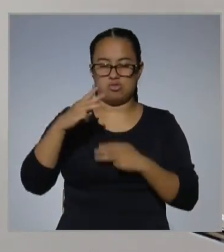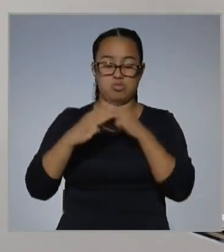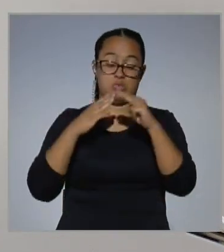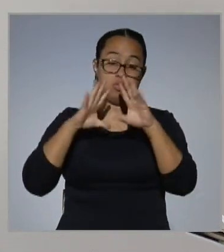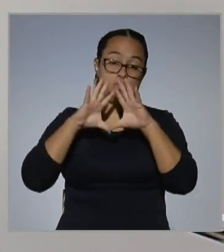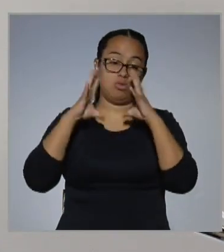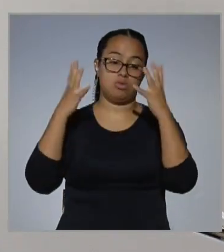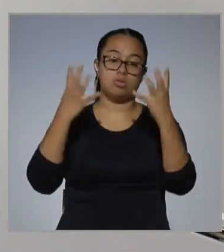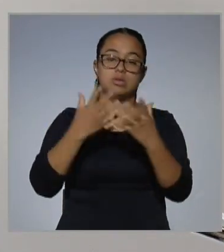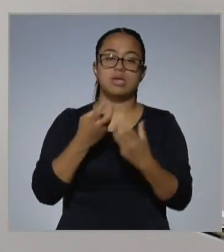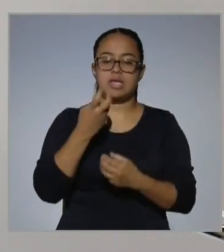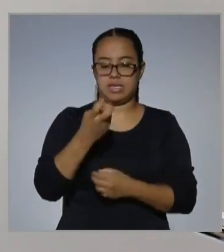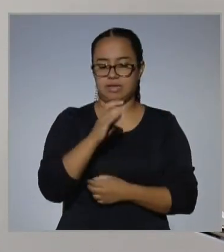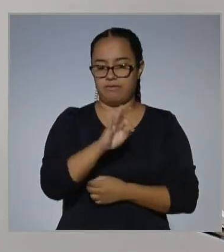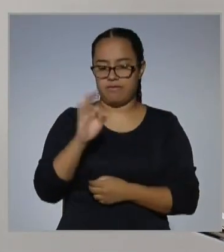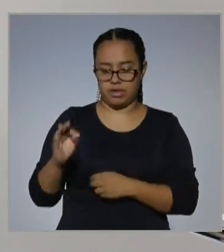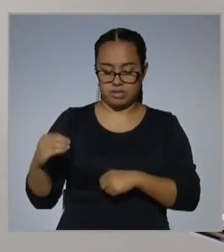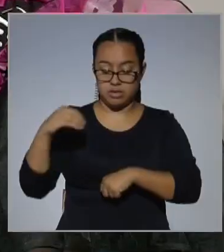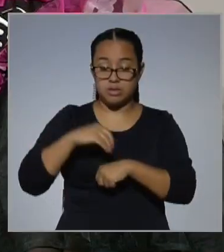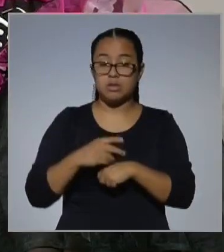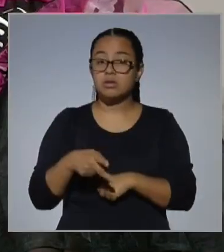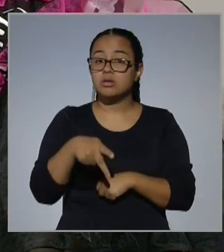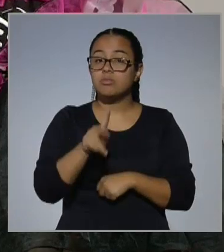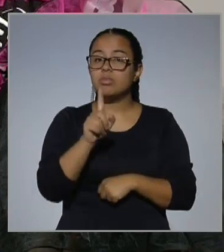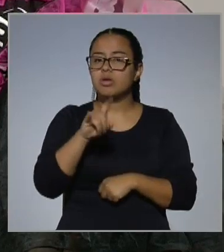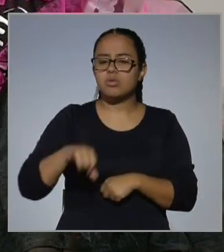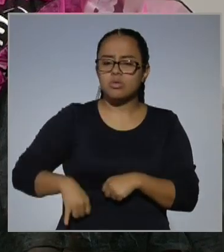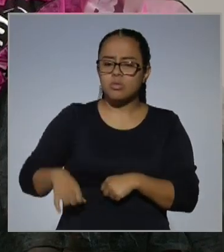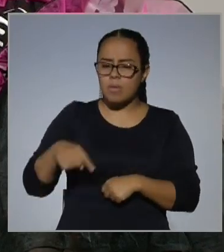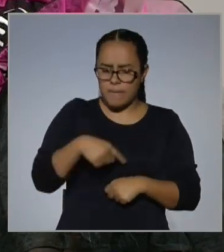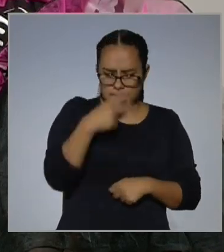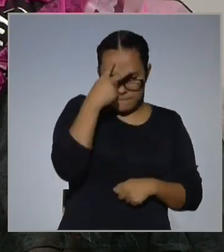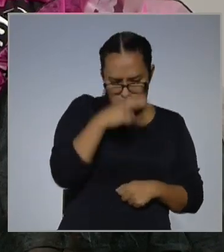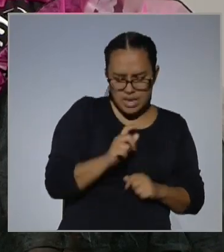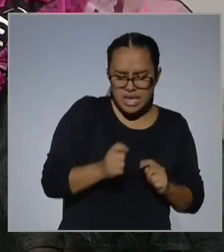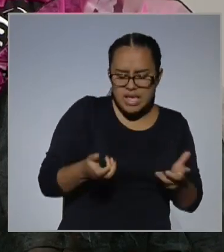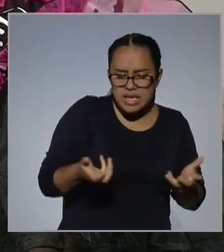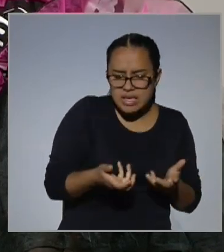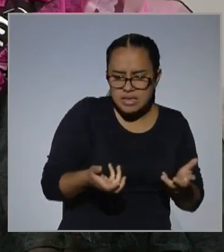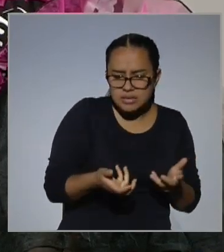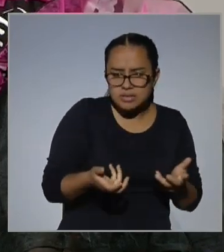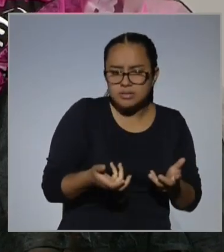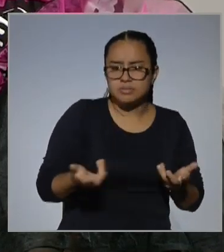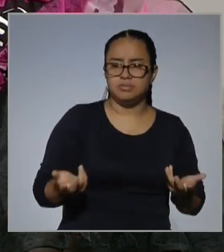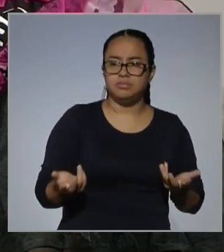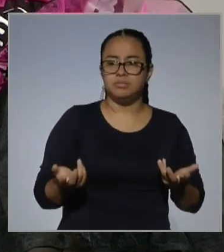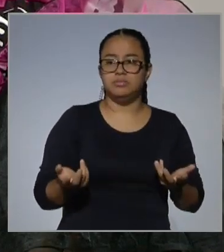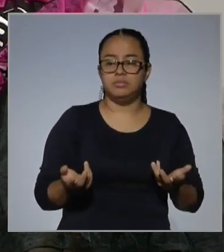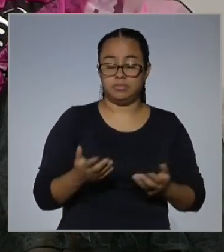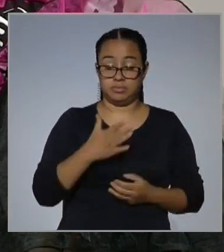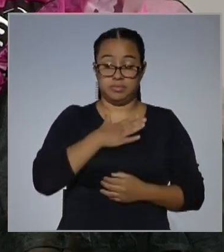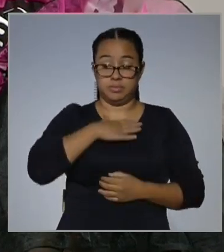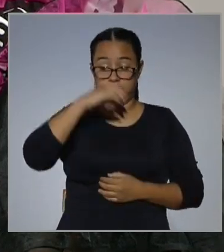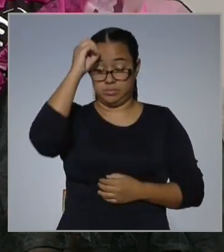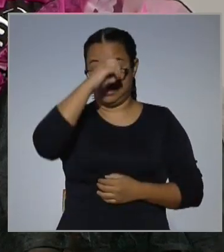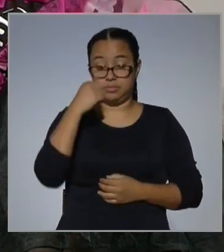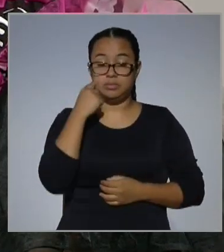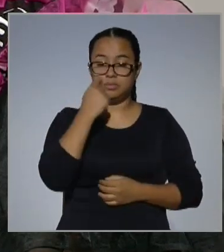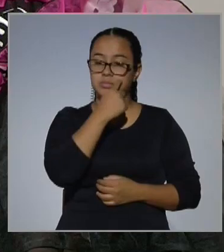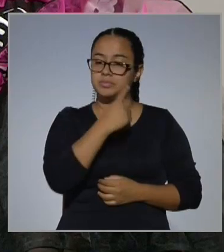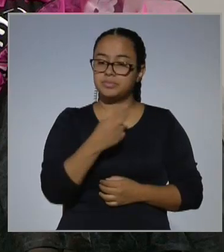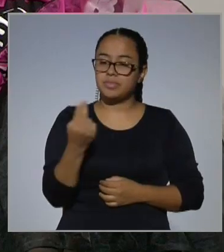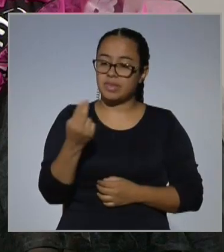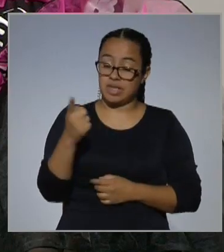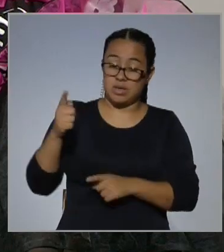mundo están destinadas esas fechas. Lo interesante es qué se hace en México con ello, ¿no? Y más que, desde mi punto de vista, retomar